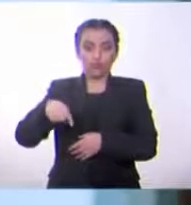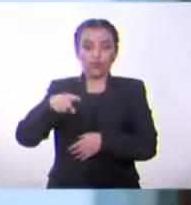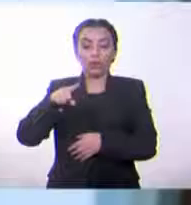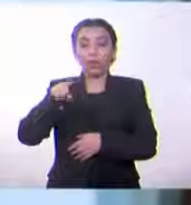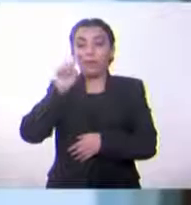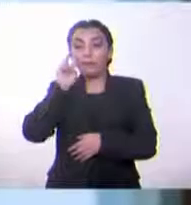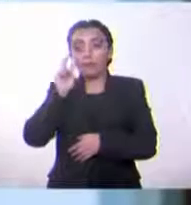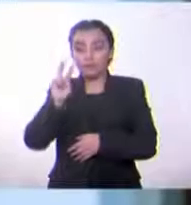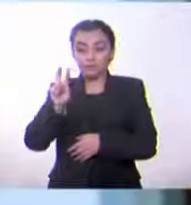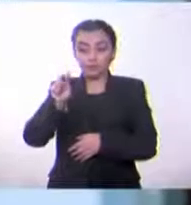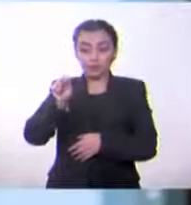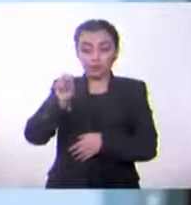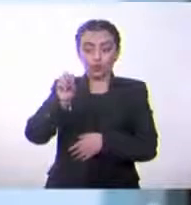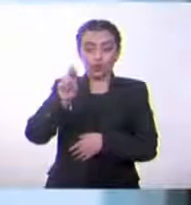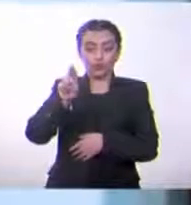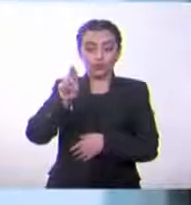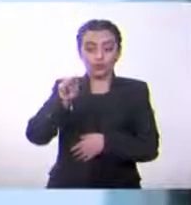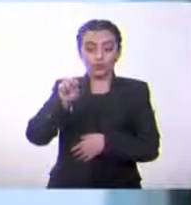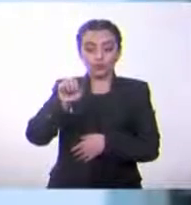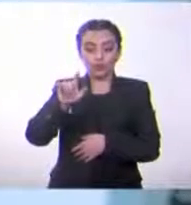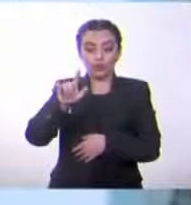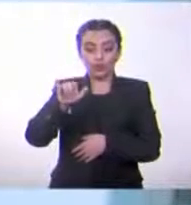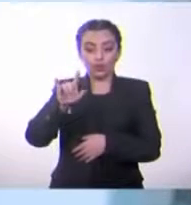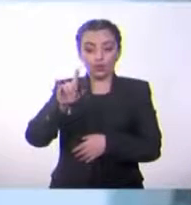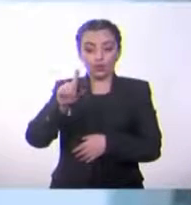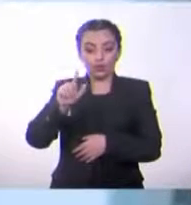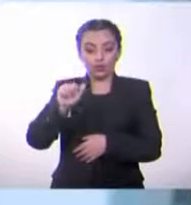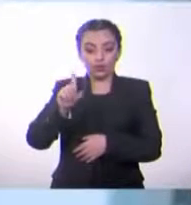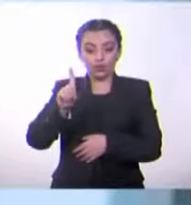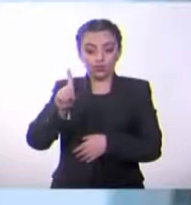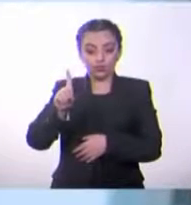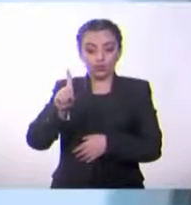es igual a 0.5